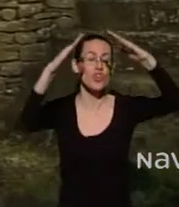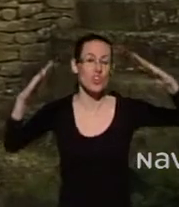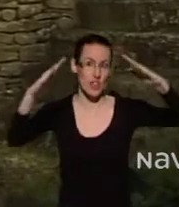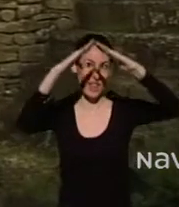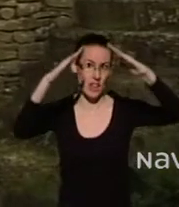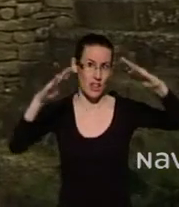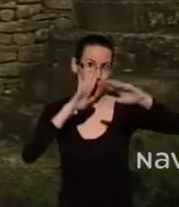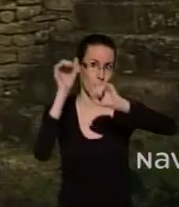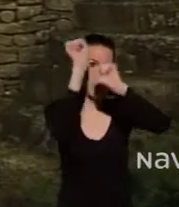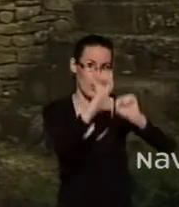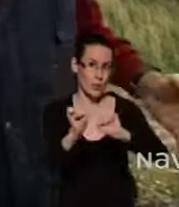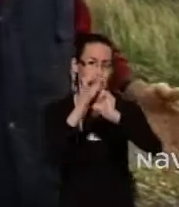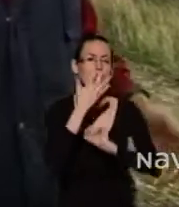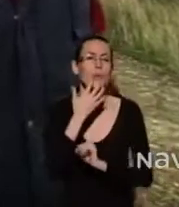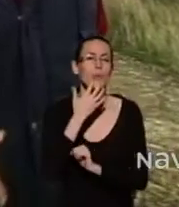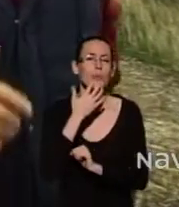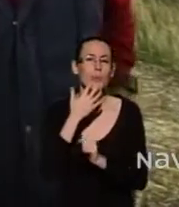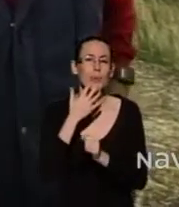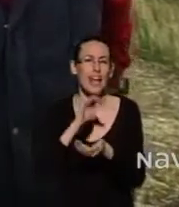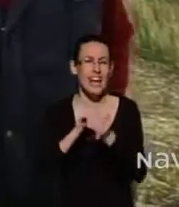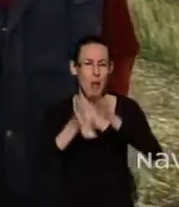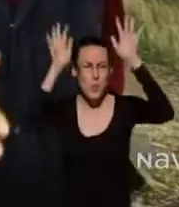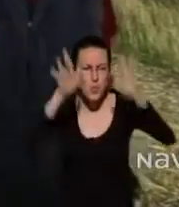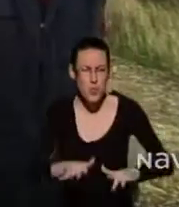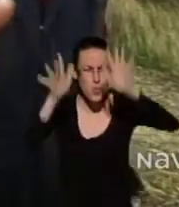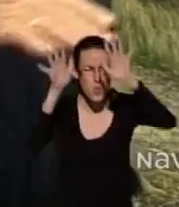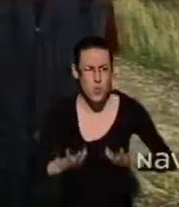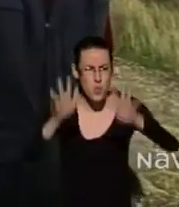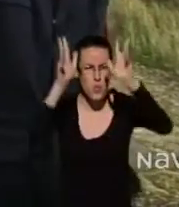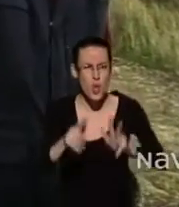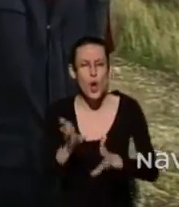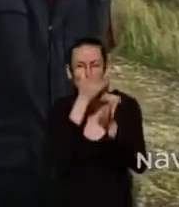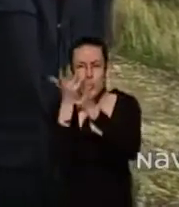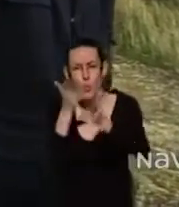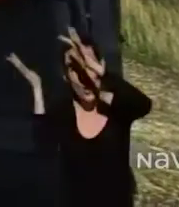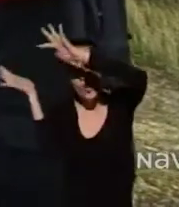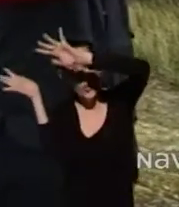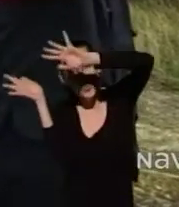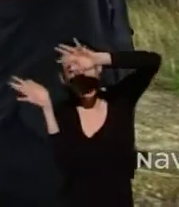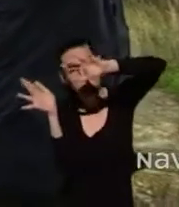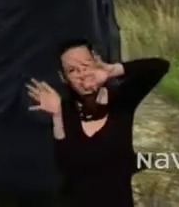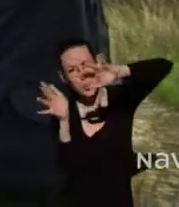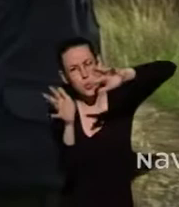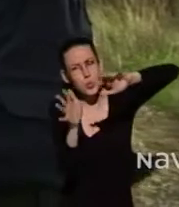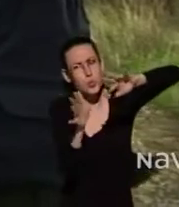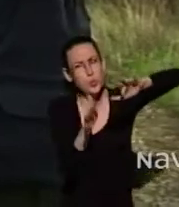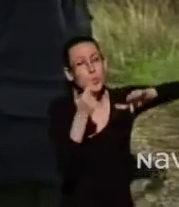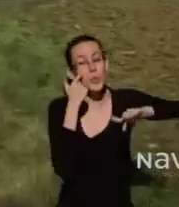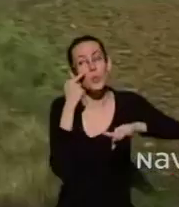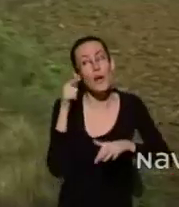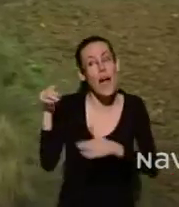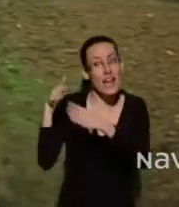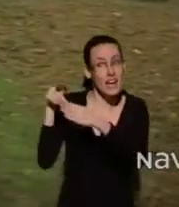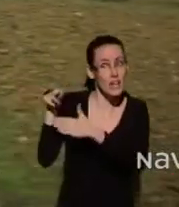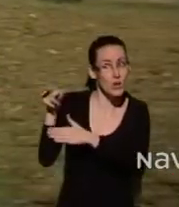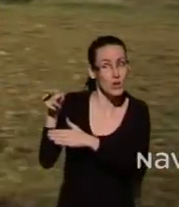protegerlo. Cuando caía una nevada fuerte, ¿sí? Venía el cierzo y barría la nieve de arriba y la depositaba pues allí, en ese rincón que vemos